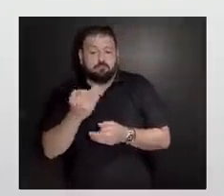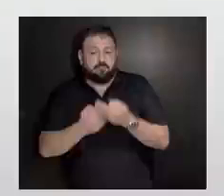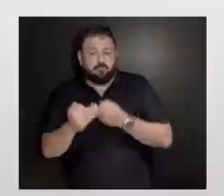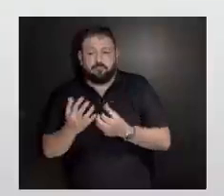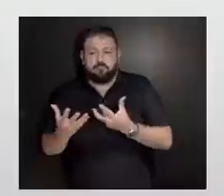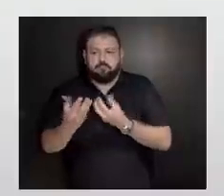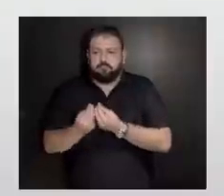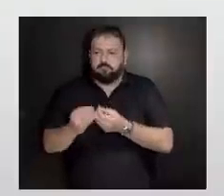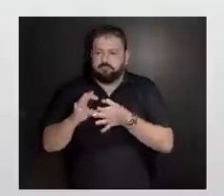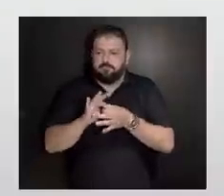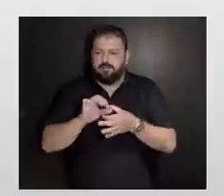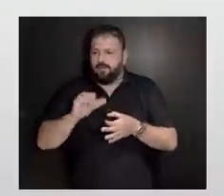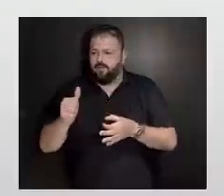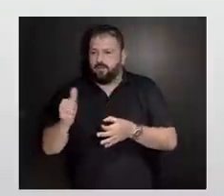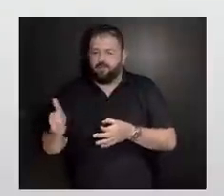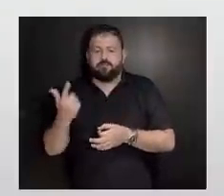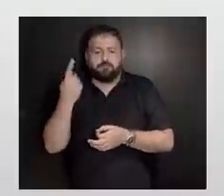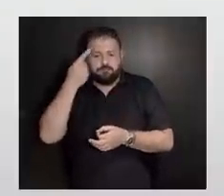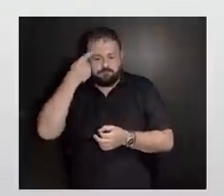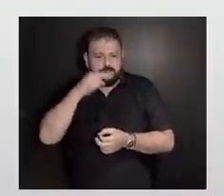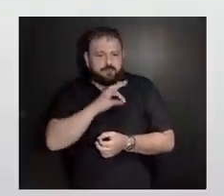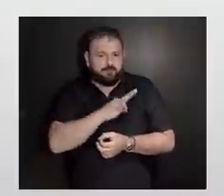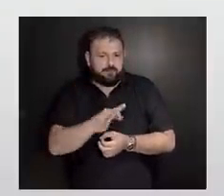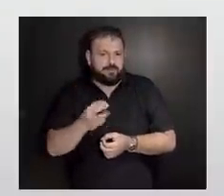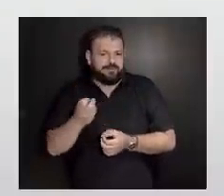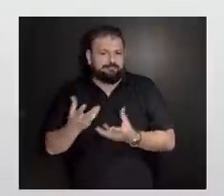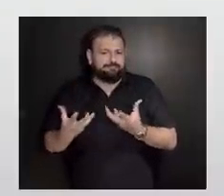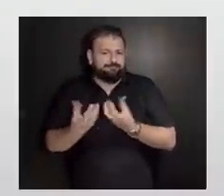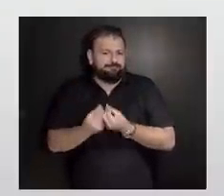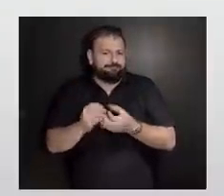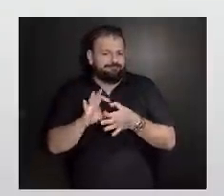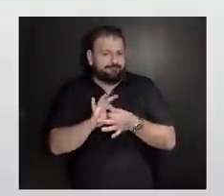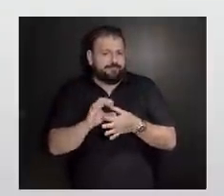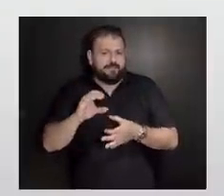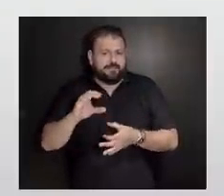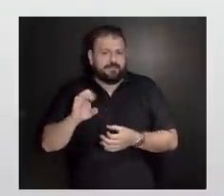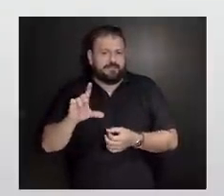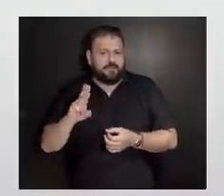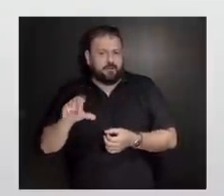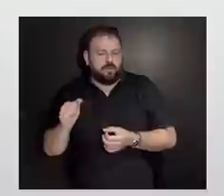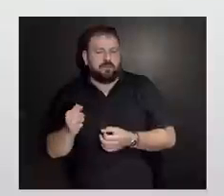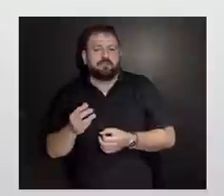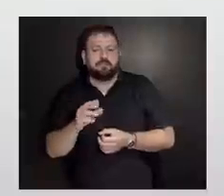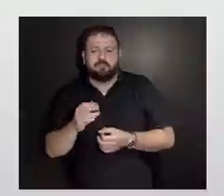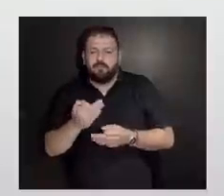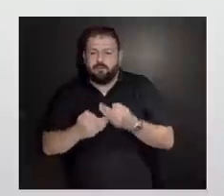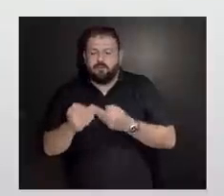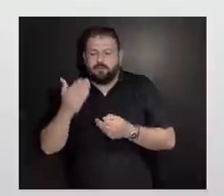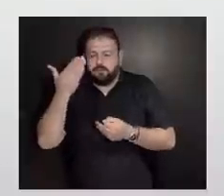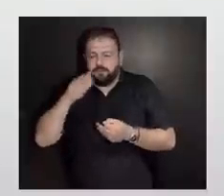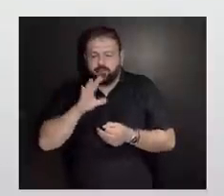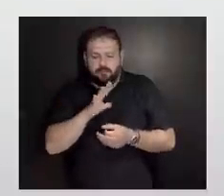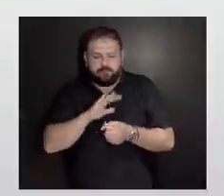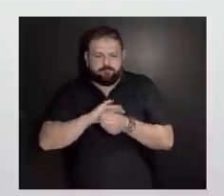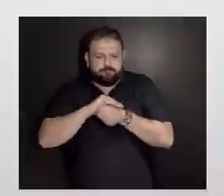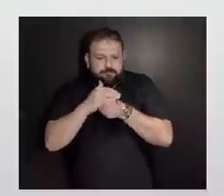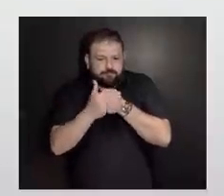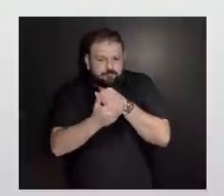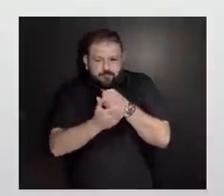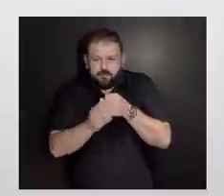otro componente para que pueda entrar a la célula. La célula tiene una capa que conocemos como membrana, que